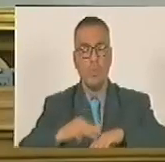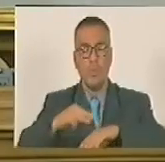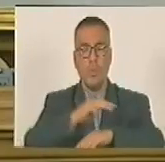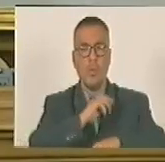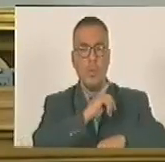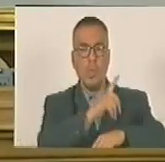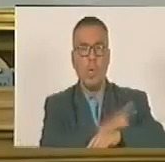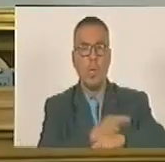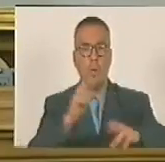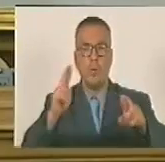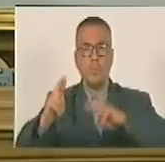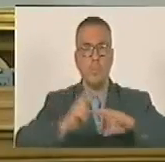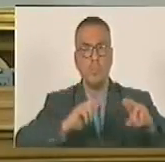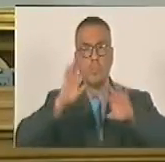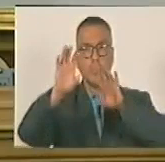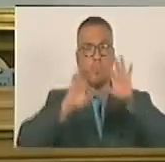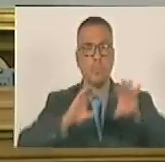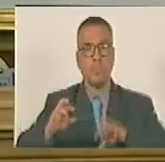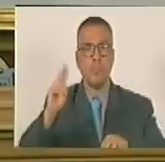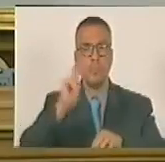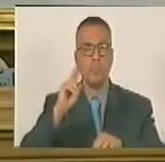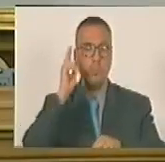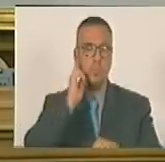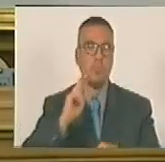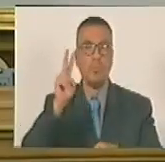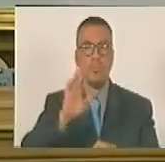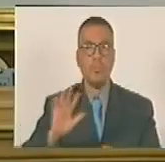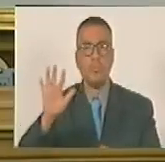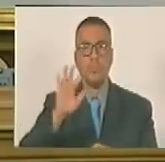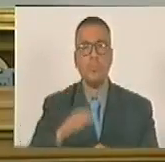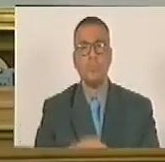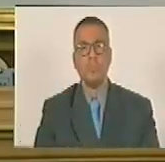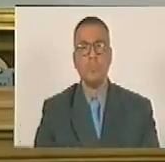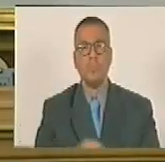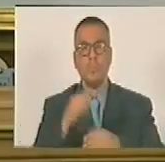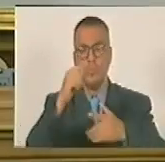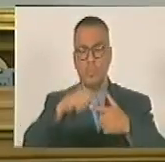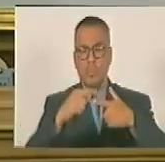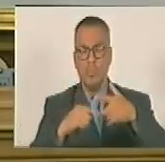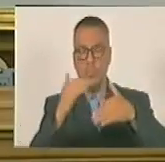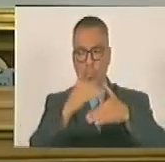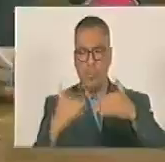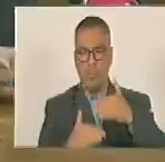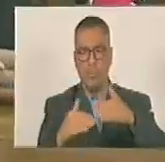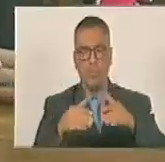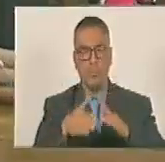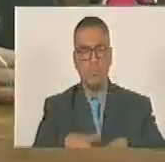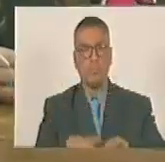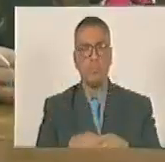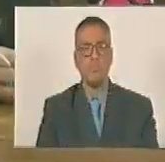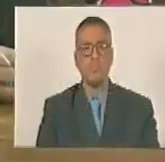Popular para Relaciones Exteriores de la República Bolivariana de Venezuela. Siguiente punto, secretaria.